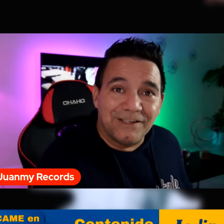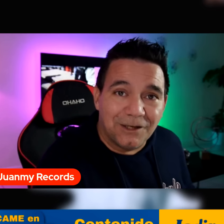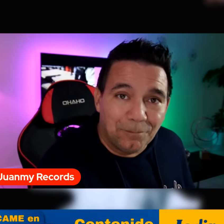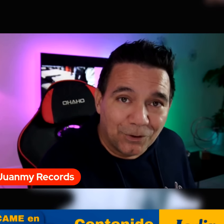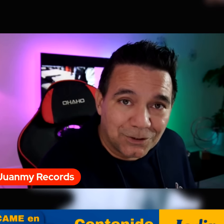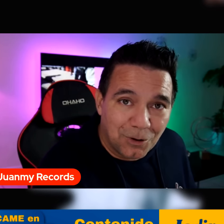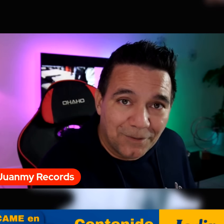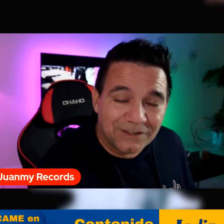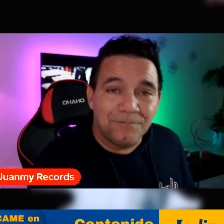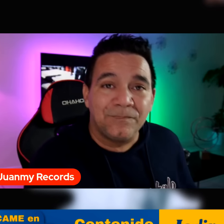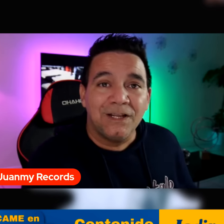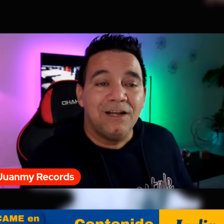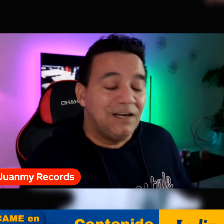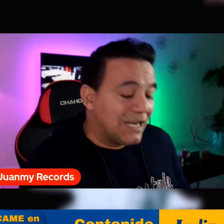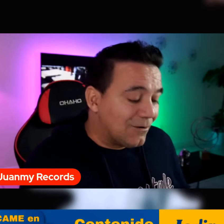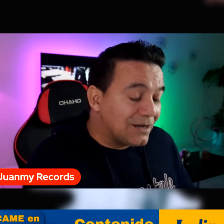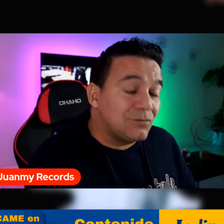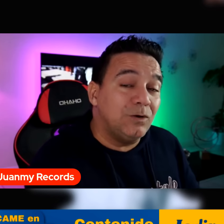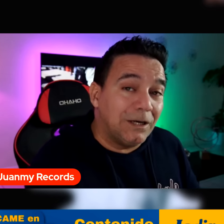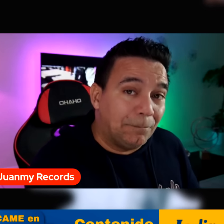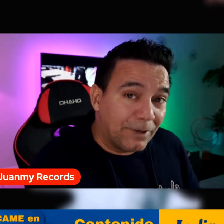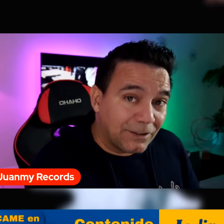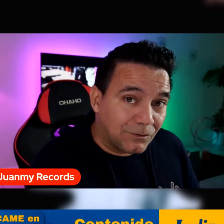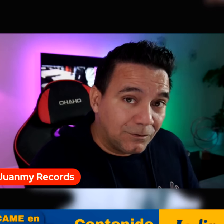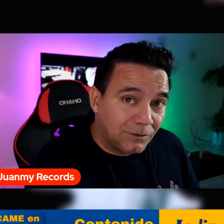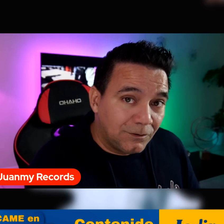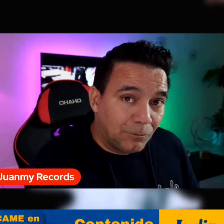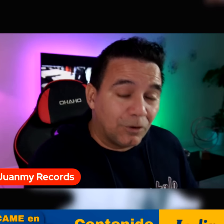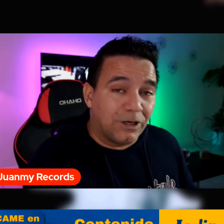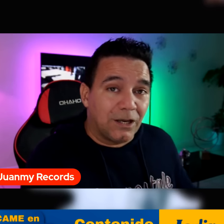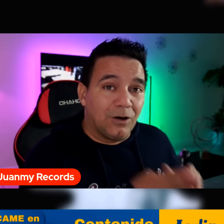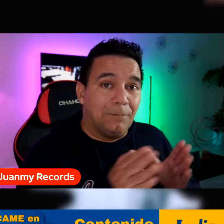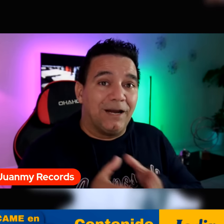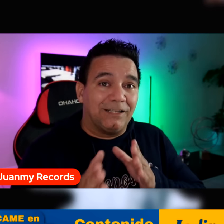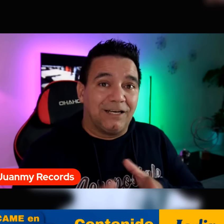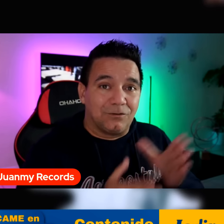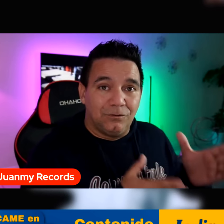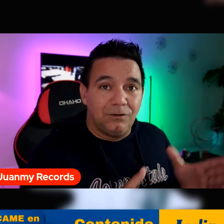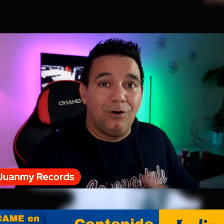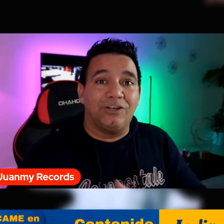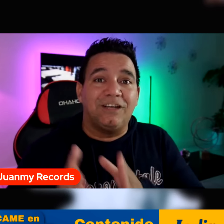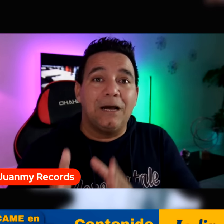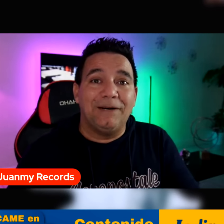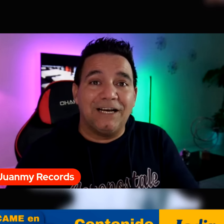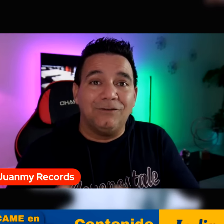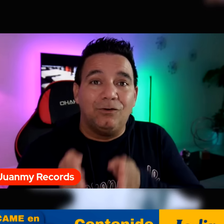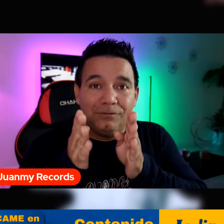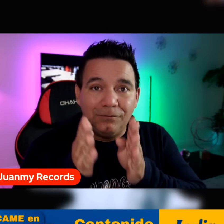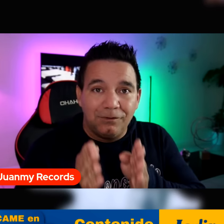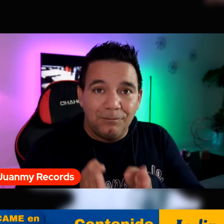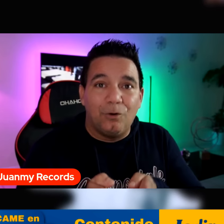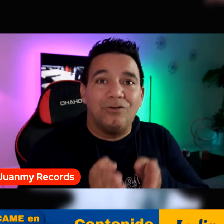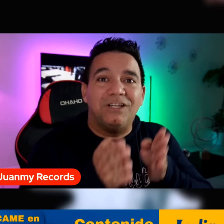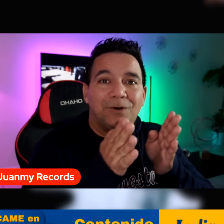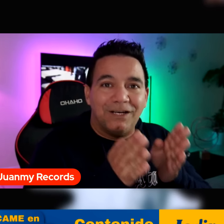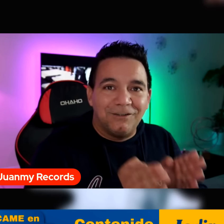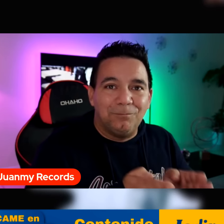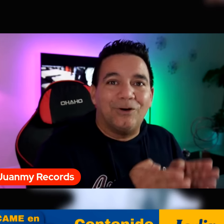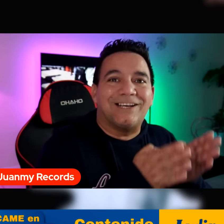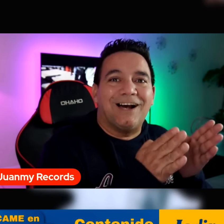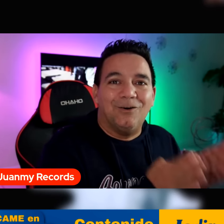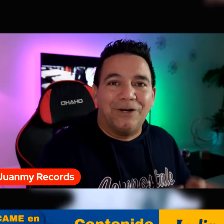posiblemente el próximo mes le van a subir el precio porque ellos el paquetazo lo están aplicando por